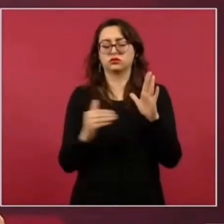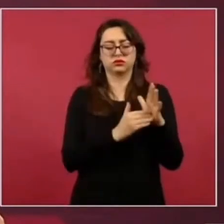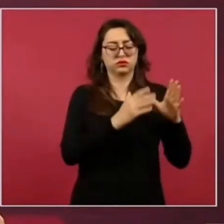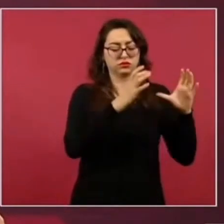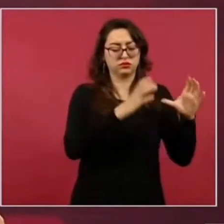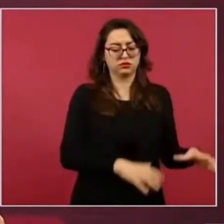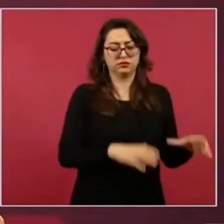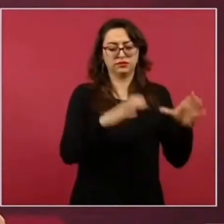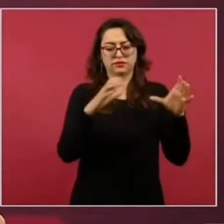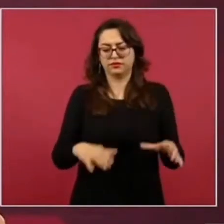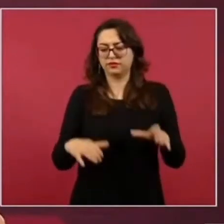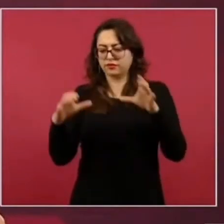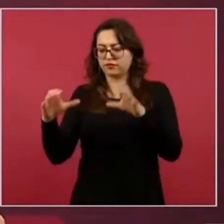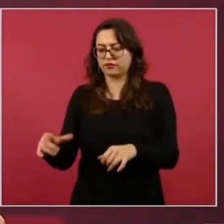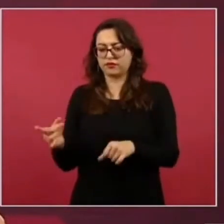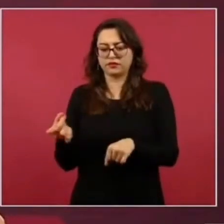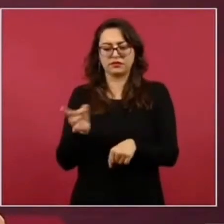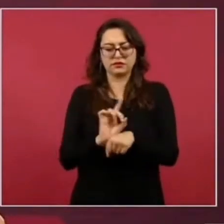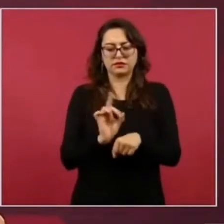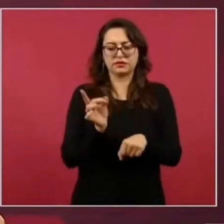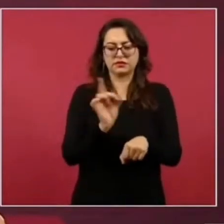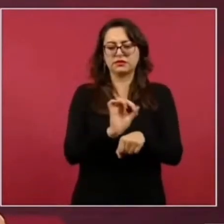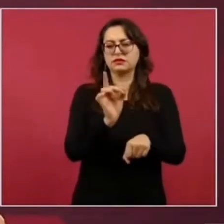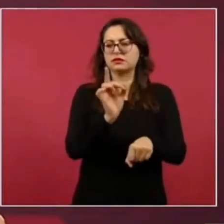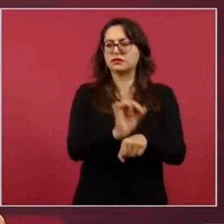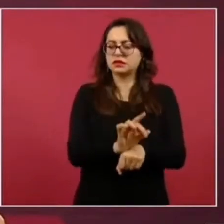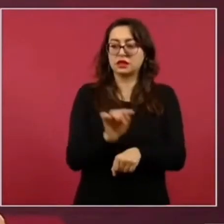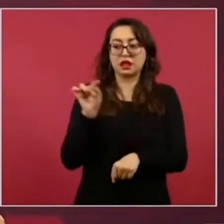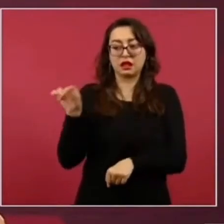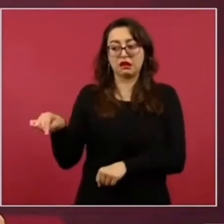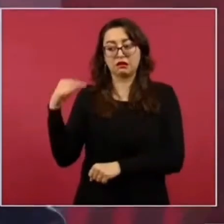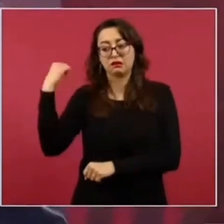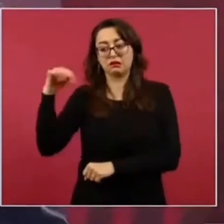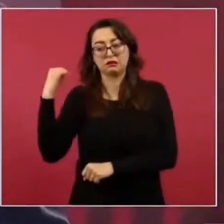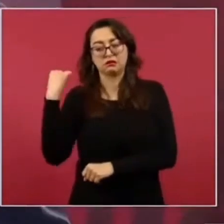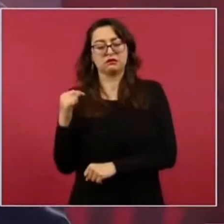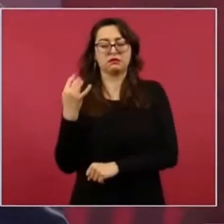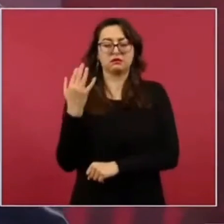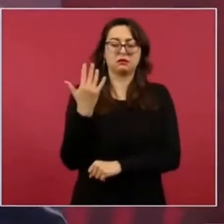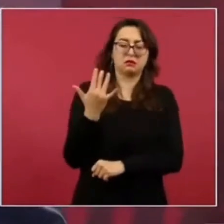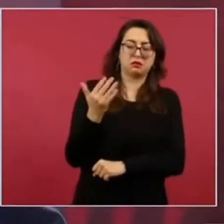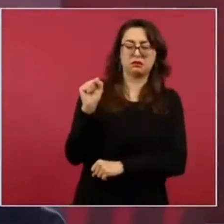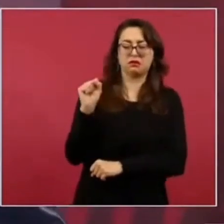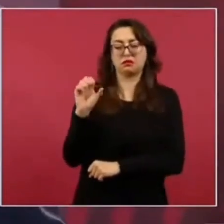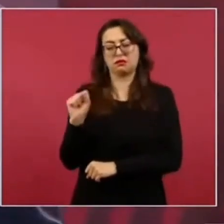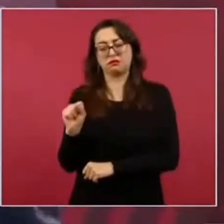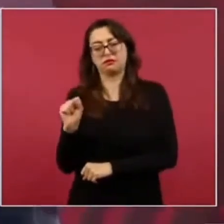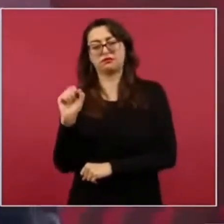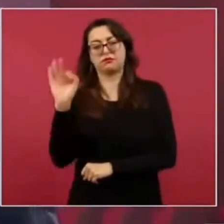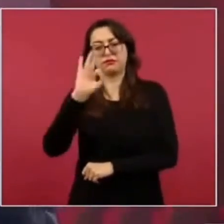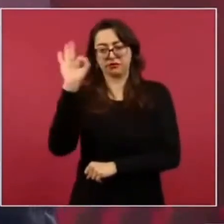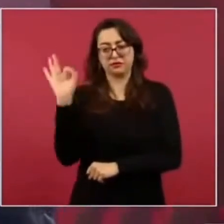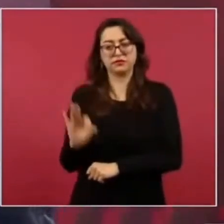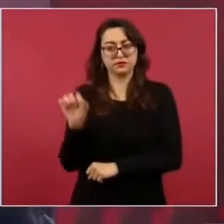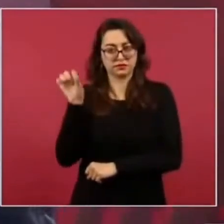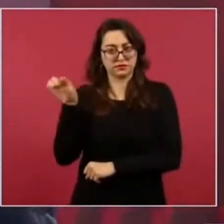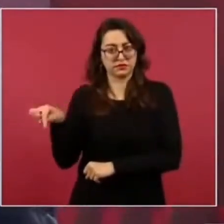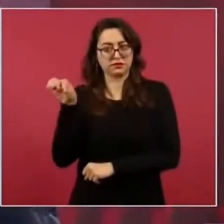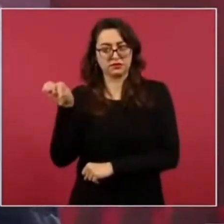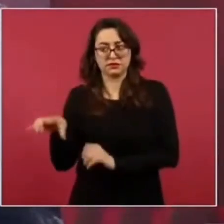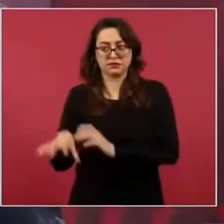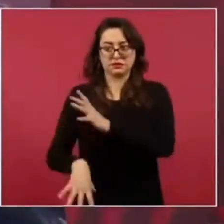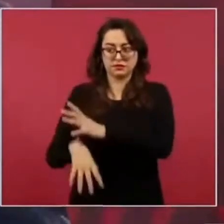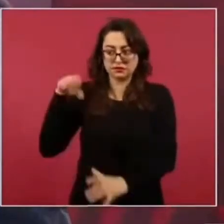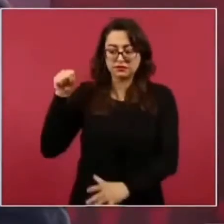el 60%, 55-60% ya se extrae de Tabasco. A eso se debe también